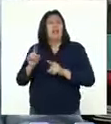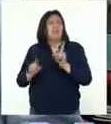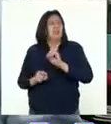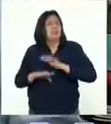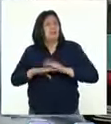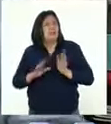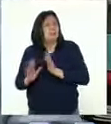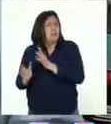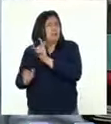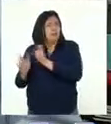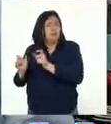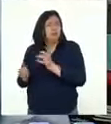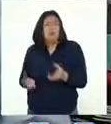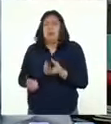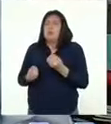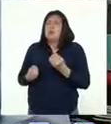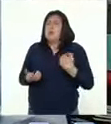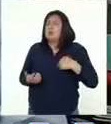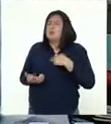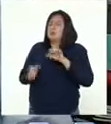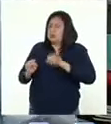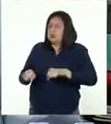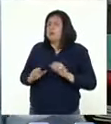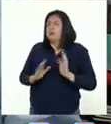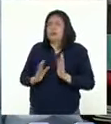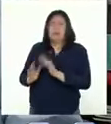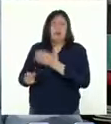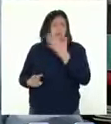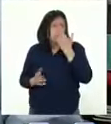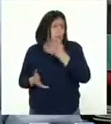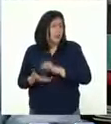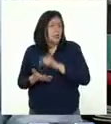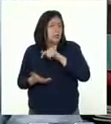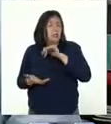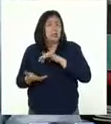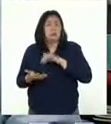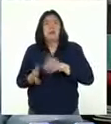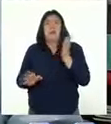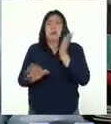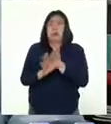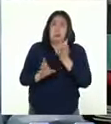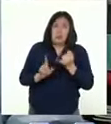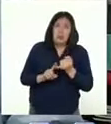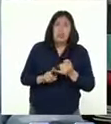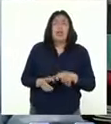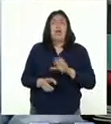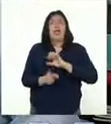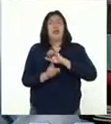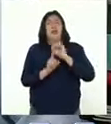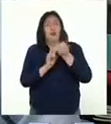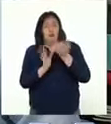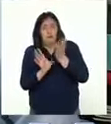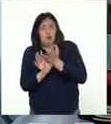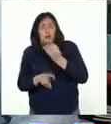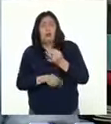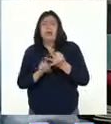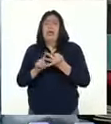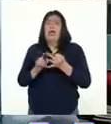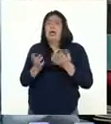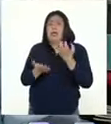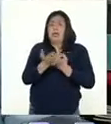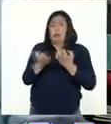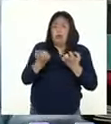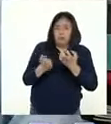no nos preparamos, cómo nos podemos preparar mejor. Aquí podríamos estudiar desde psicología, sociología,